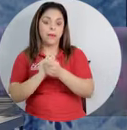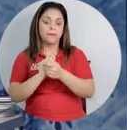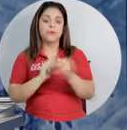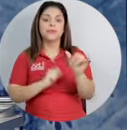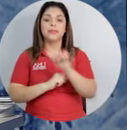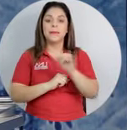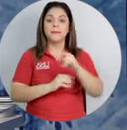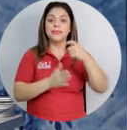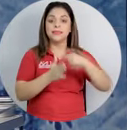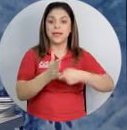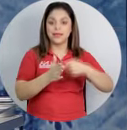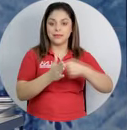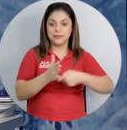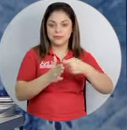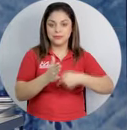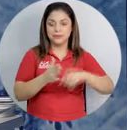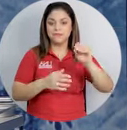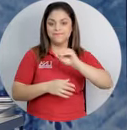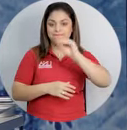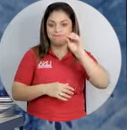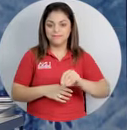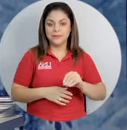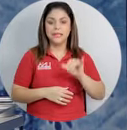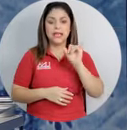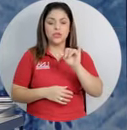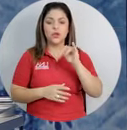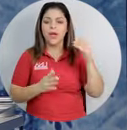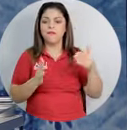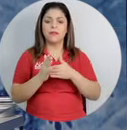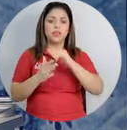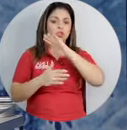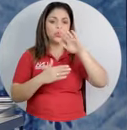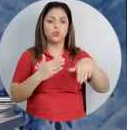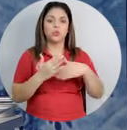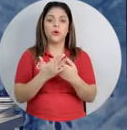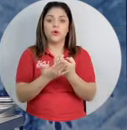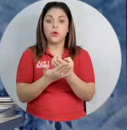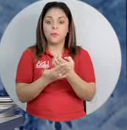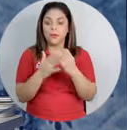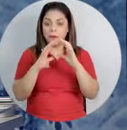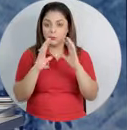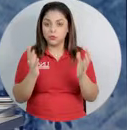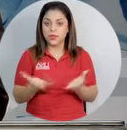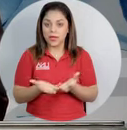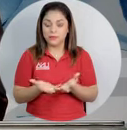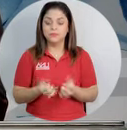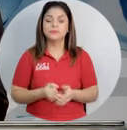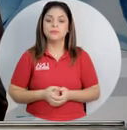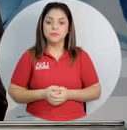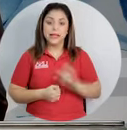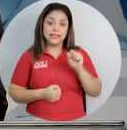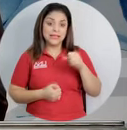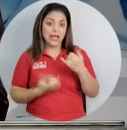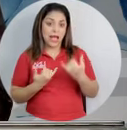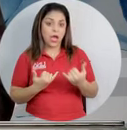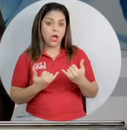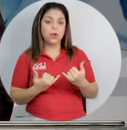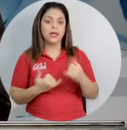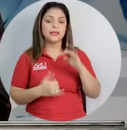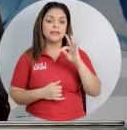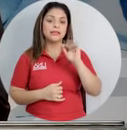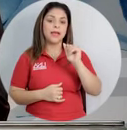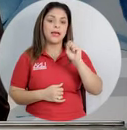interés, que también se habla de que podrían verse afectadas en el corto y mediano plazo por toda la situación económica mundial. Sí, ahora la tasa, al